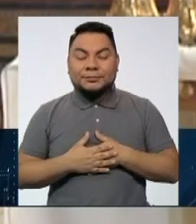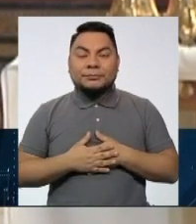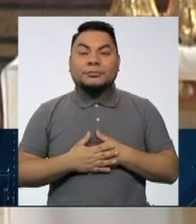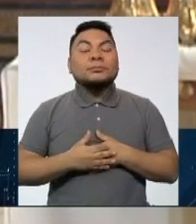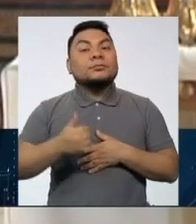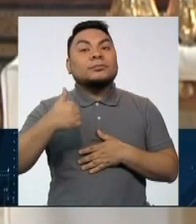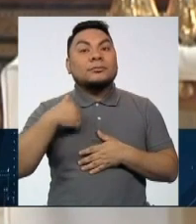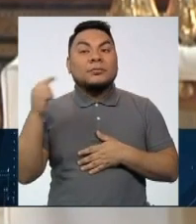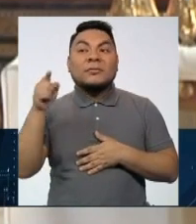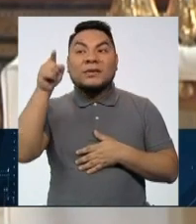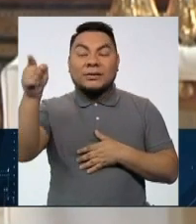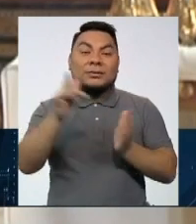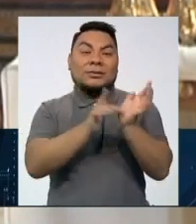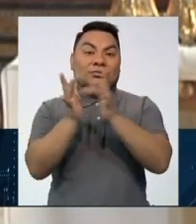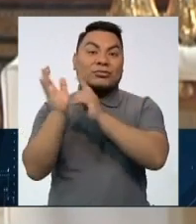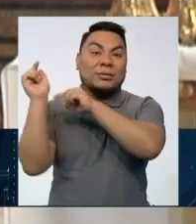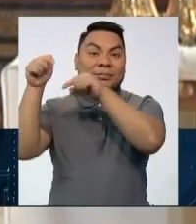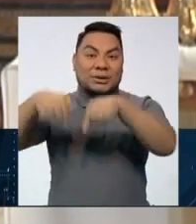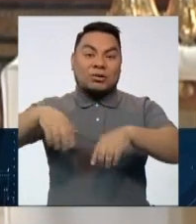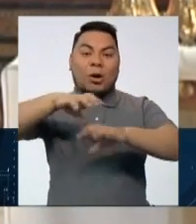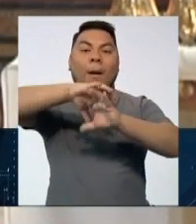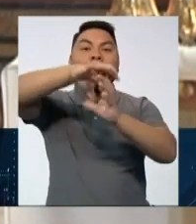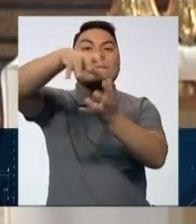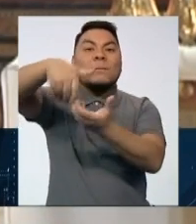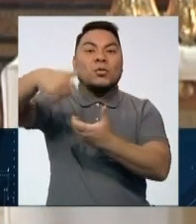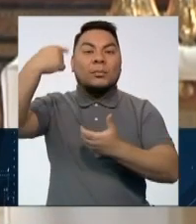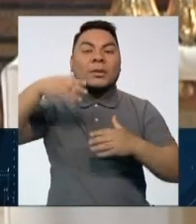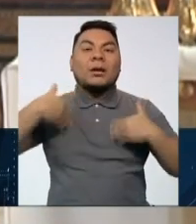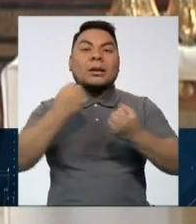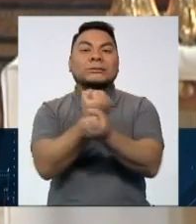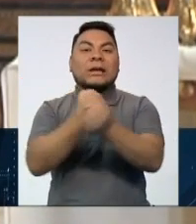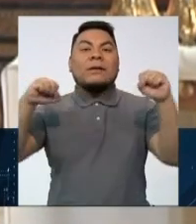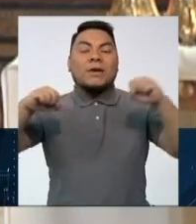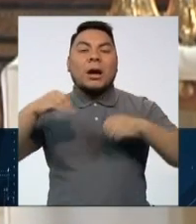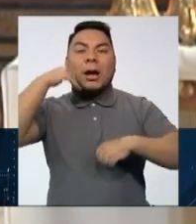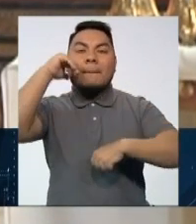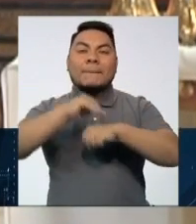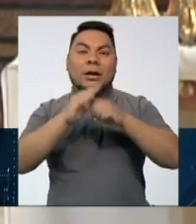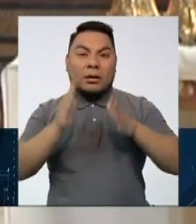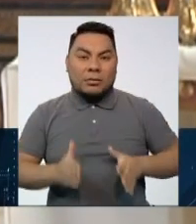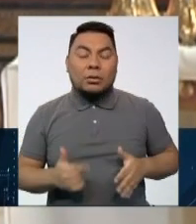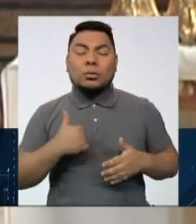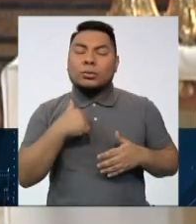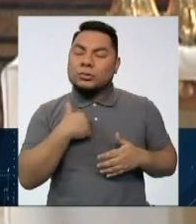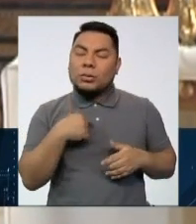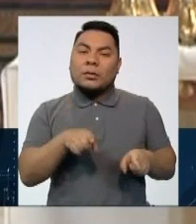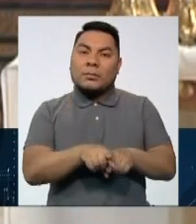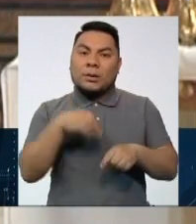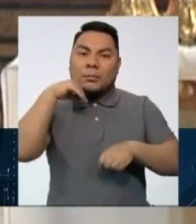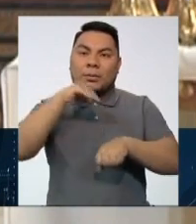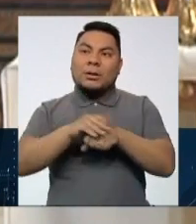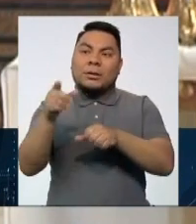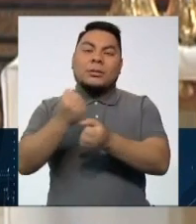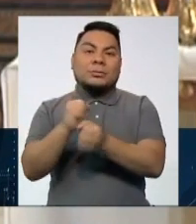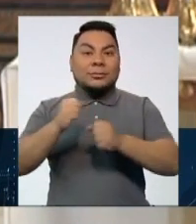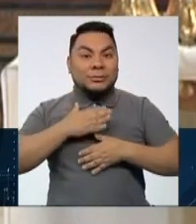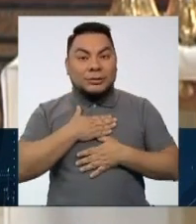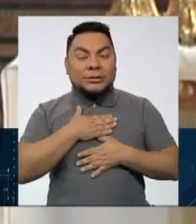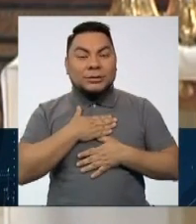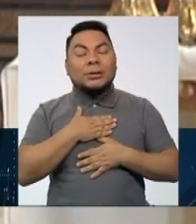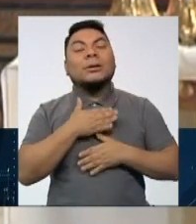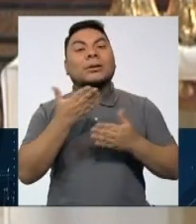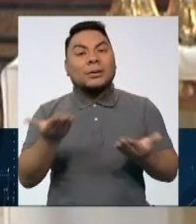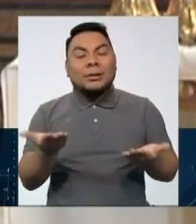al mundo para salvar a los pecadores, y yo soy el primero. Y así